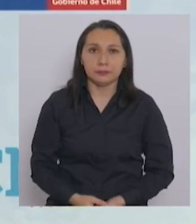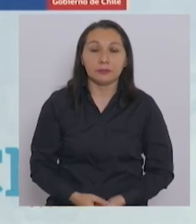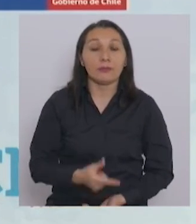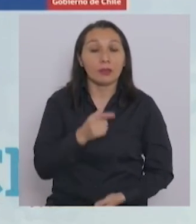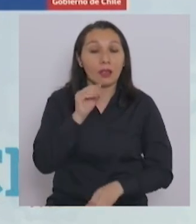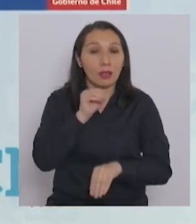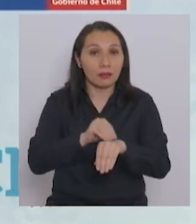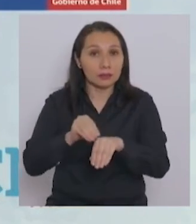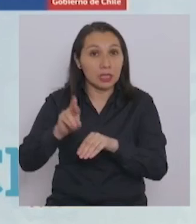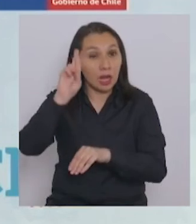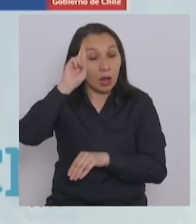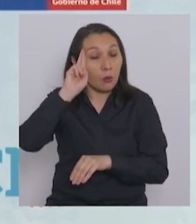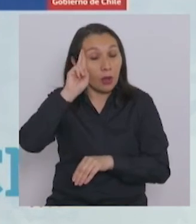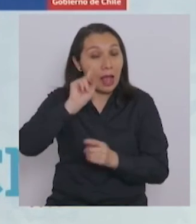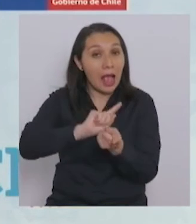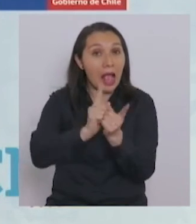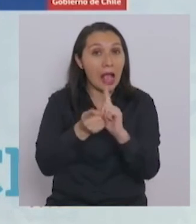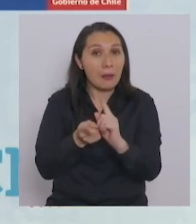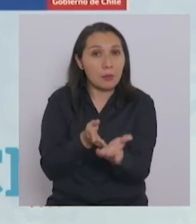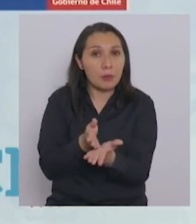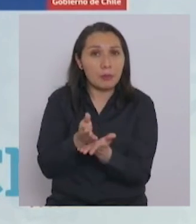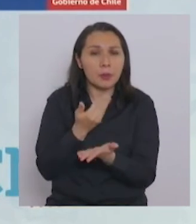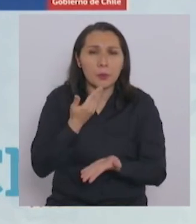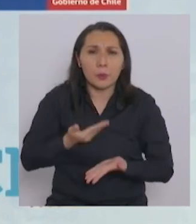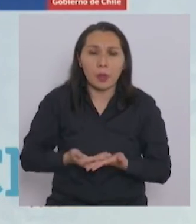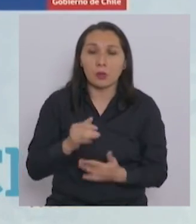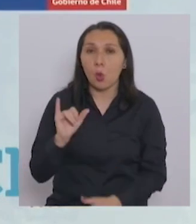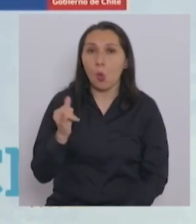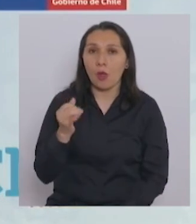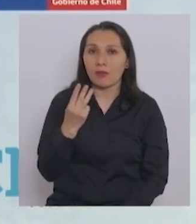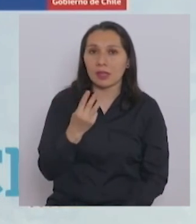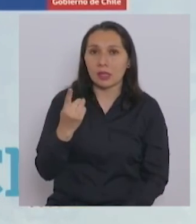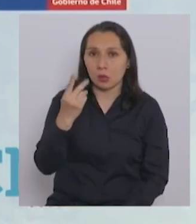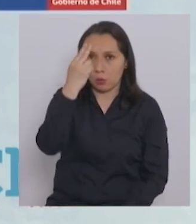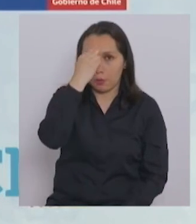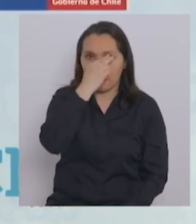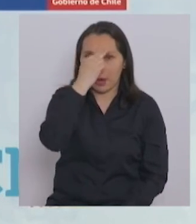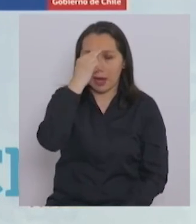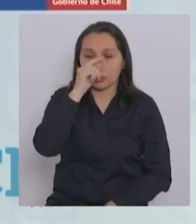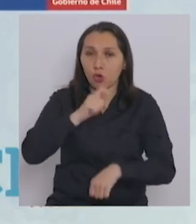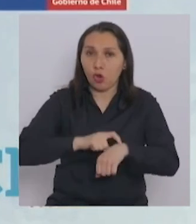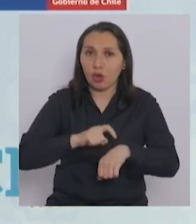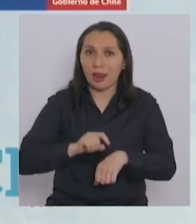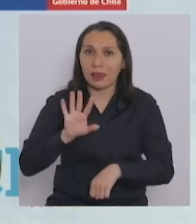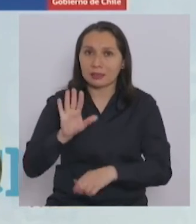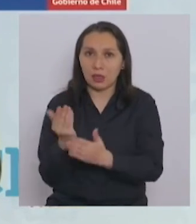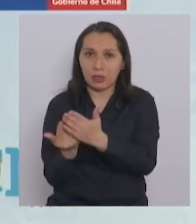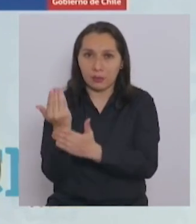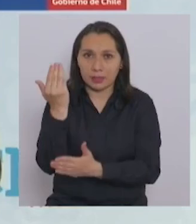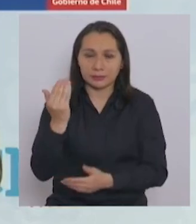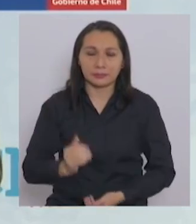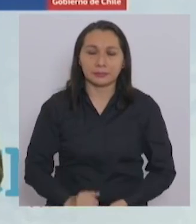Queremos recordar que los cambios entran en vigencia el jueves 31 de marzo a las 5 a.m.